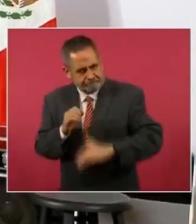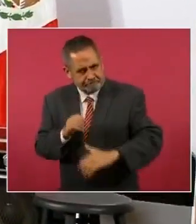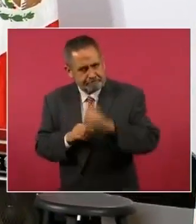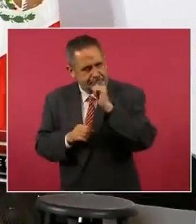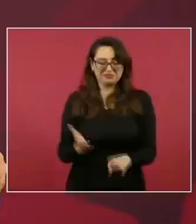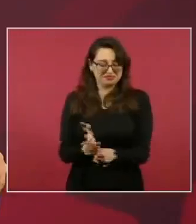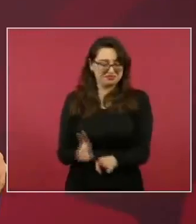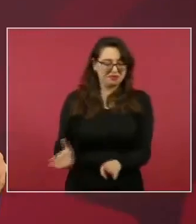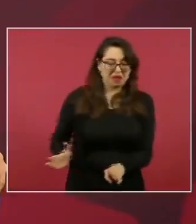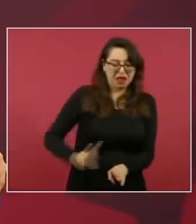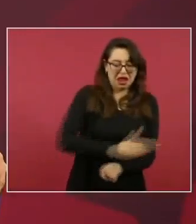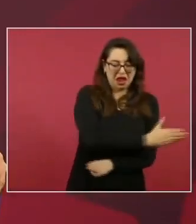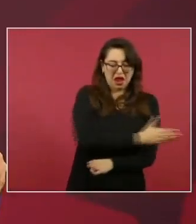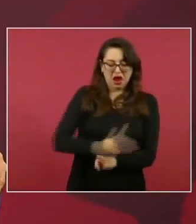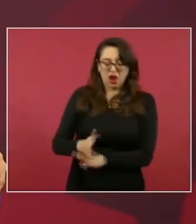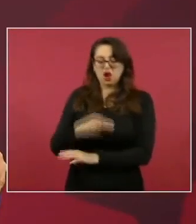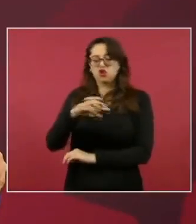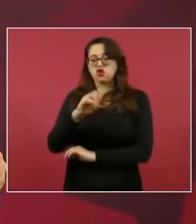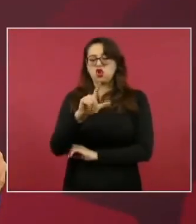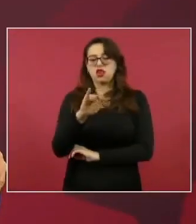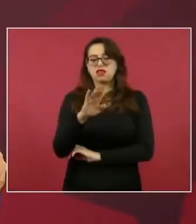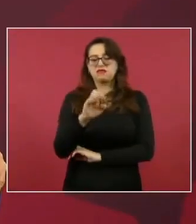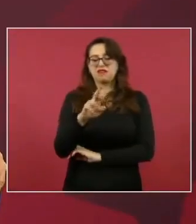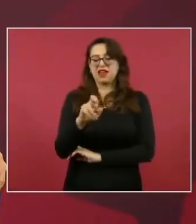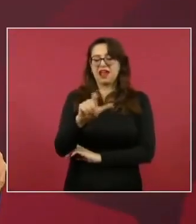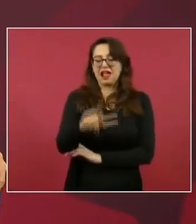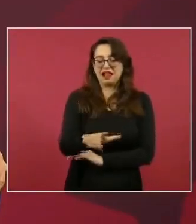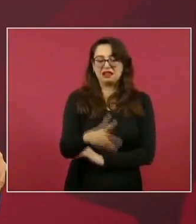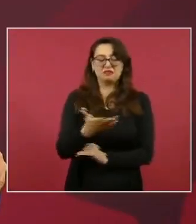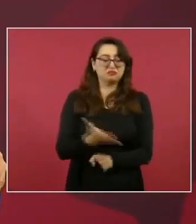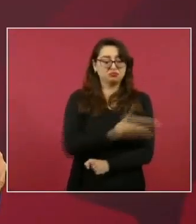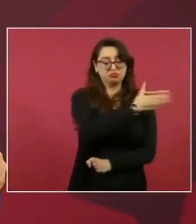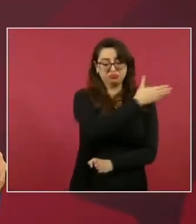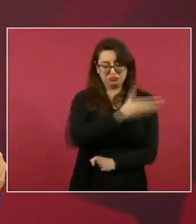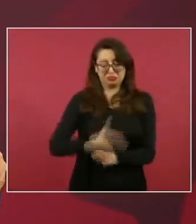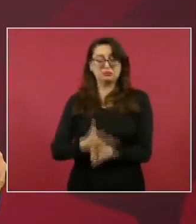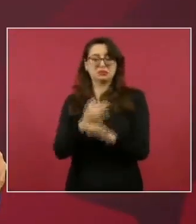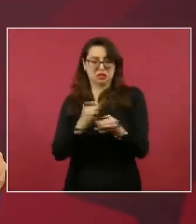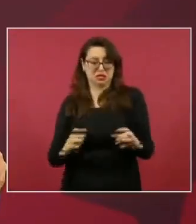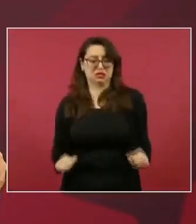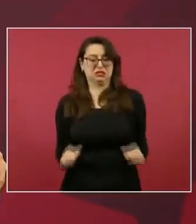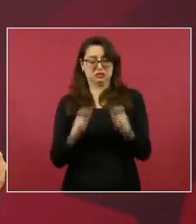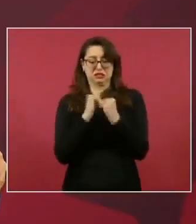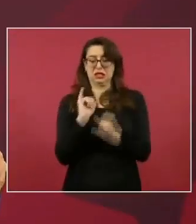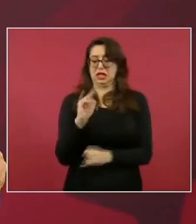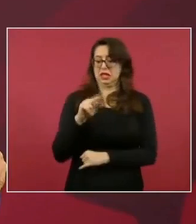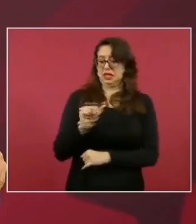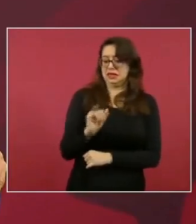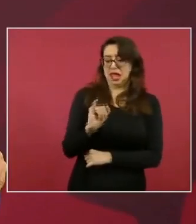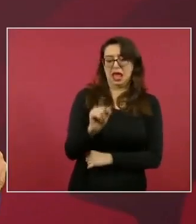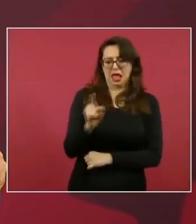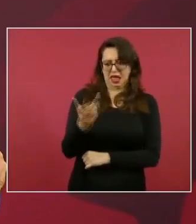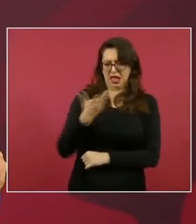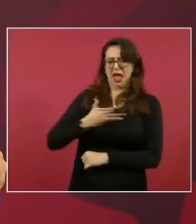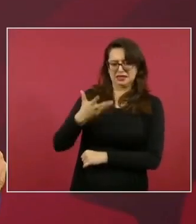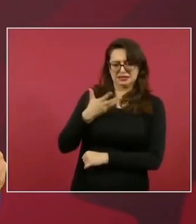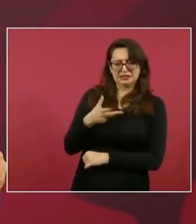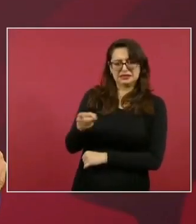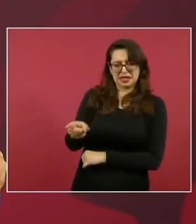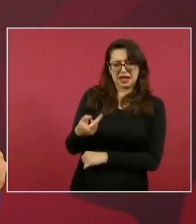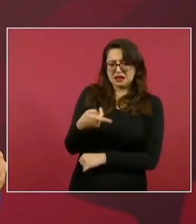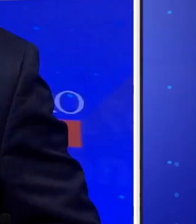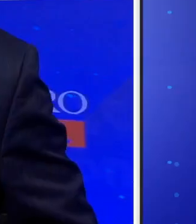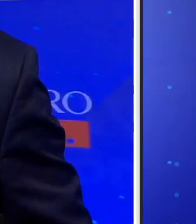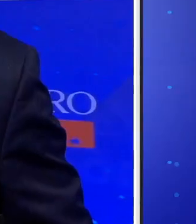contrastar hechos con hechos. Eso sería legítimo, no hechos con descalificaciones. Claro, y argumentos adecuados al